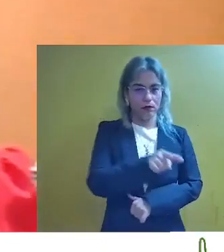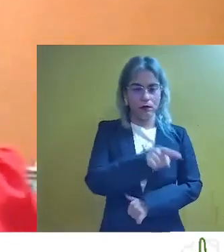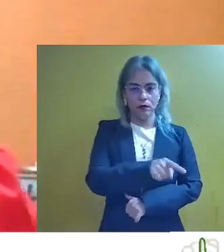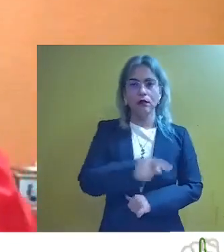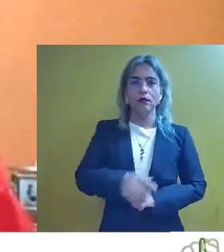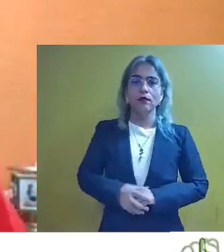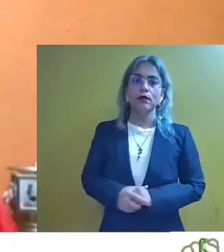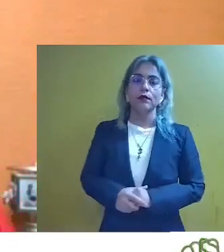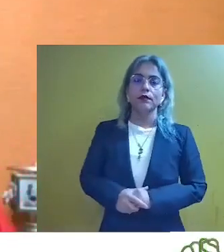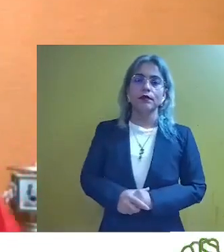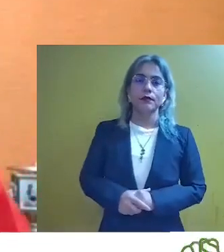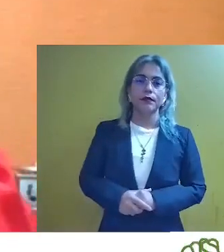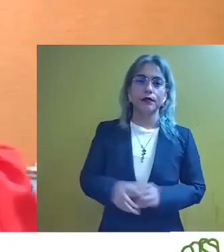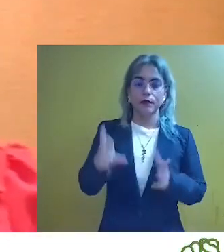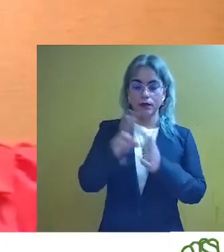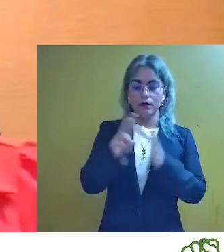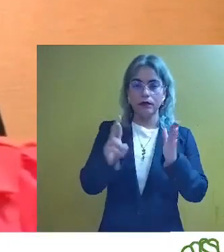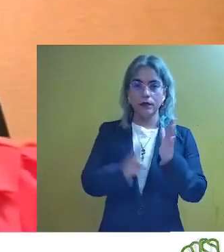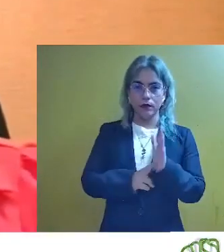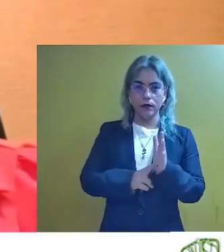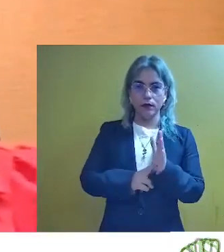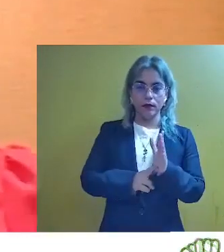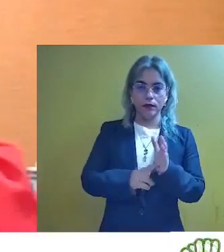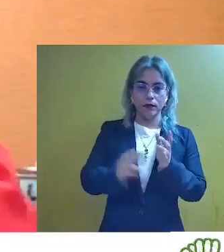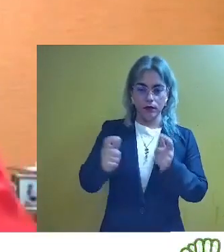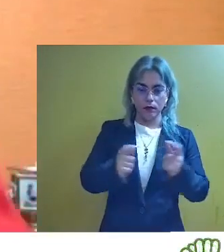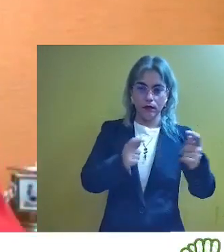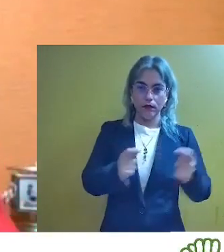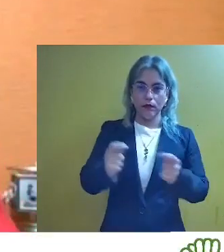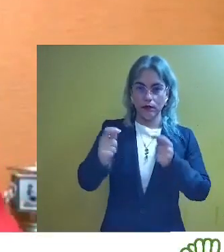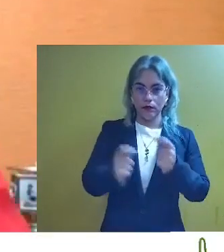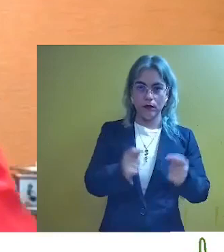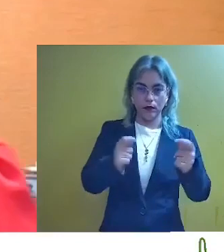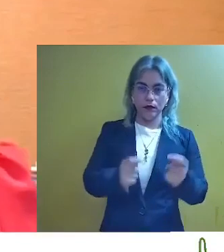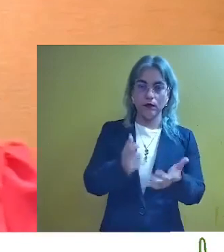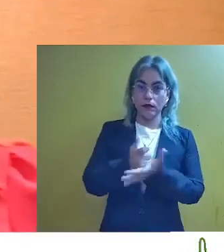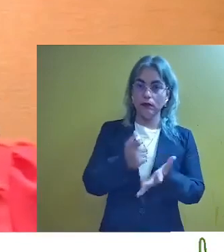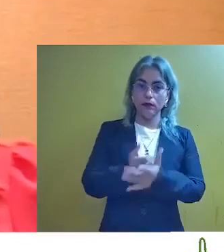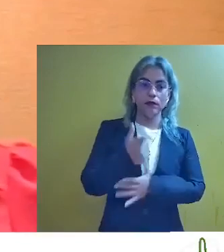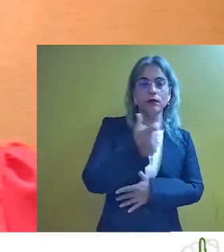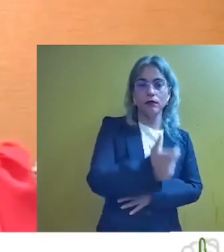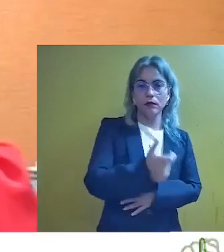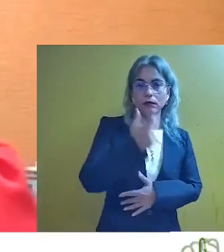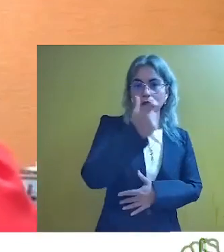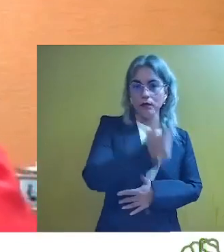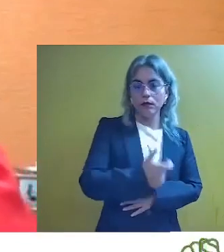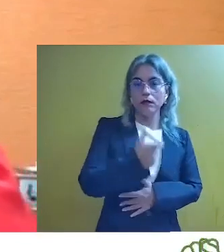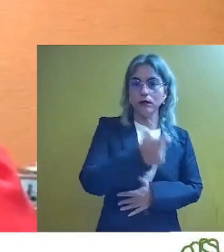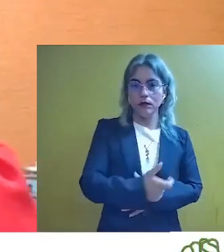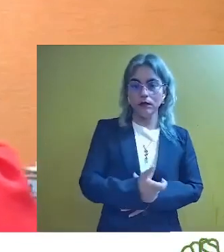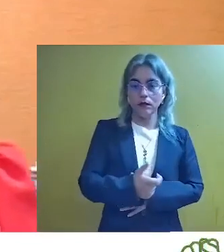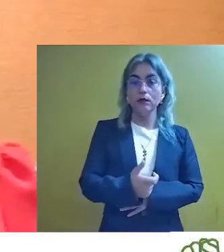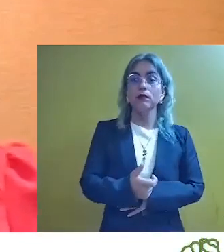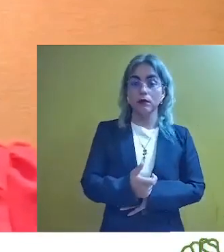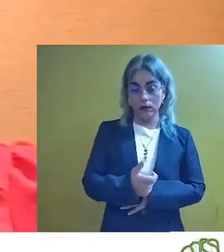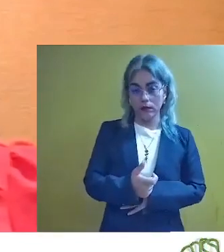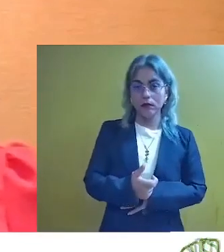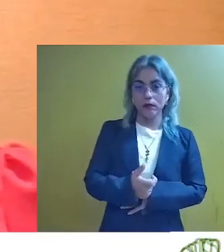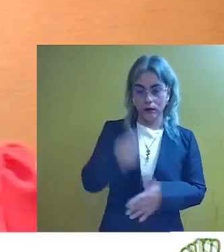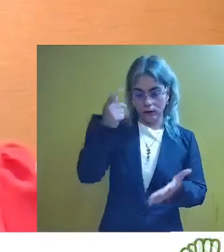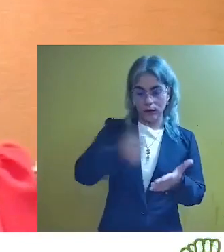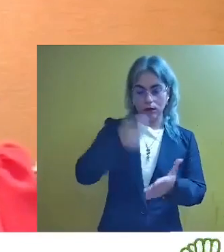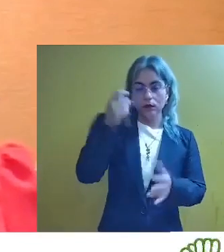el reglamento de administración del financiamiento del propio partido, con la intención de cumplir con lo condenado,